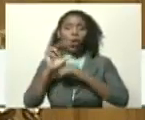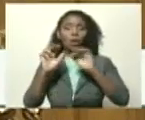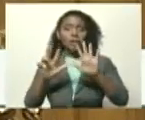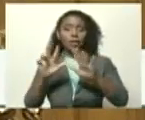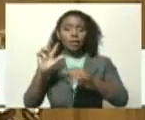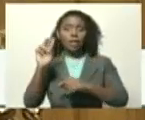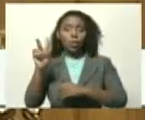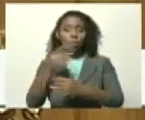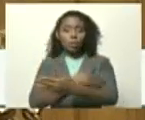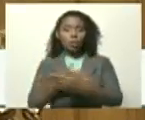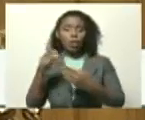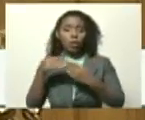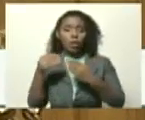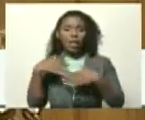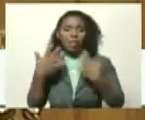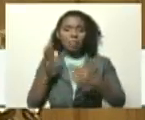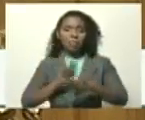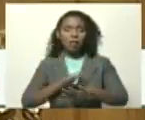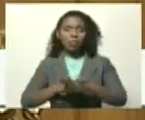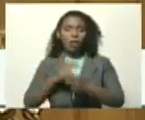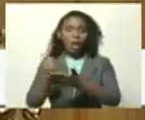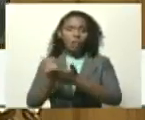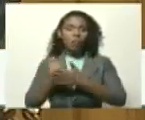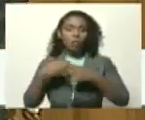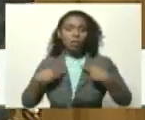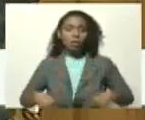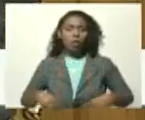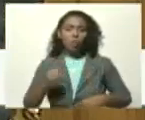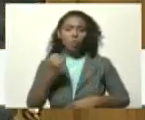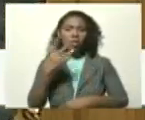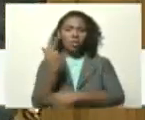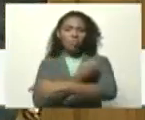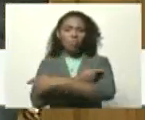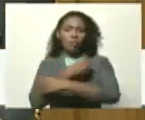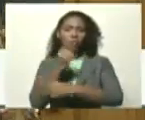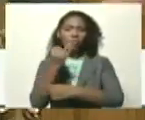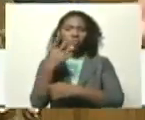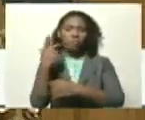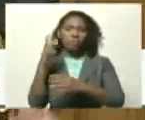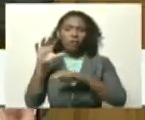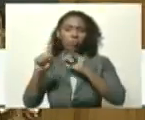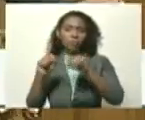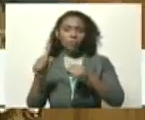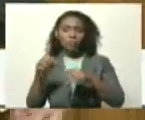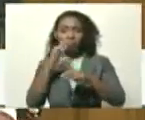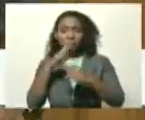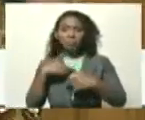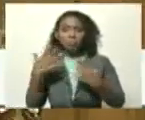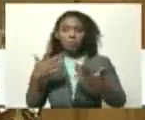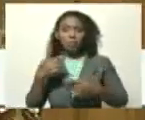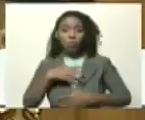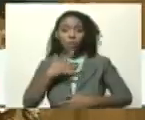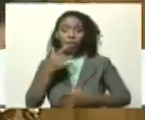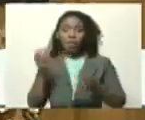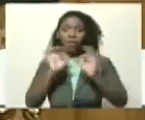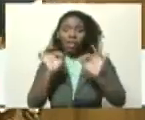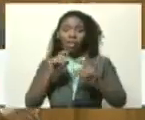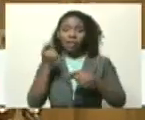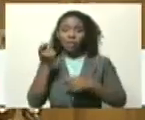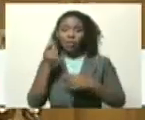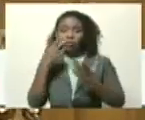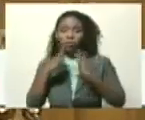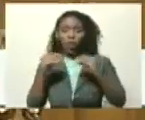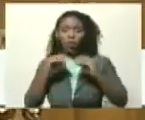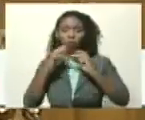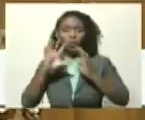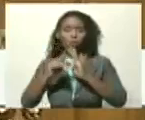dólares? ¿Qué pasó con la plata de la ayuda humanitaria? ¿Cuántas vacunas fueron compradas? La respuesta te la puedo dar yo, Eugenio, nada, ninguna, se la robaron todos.